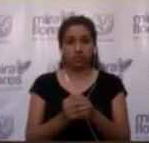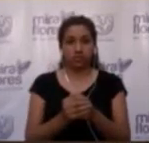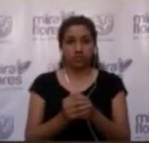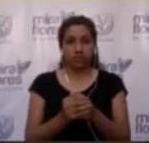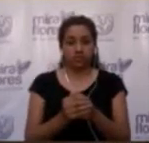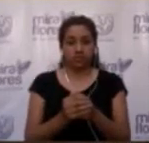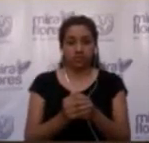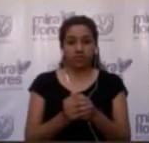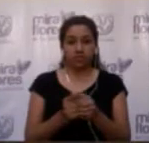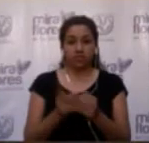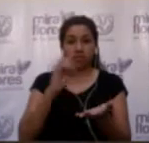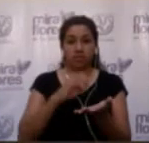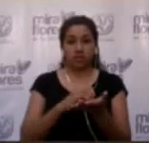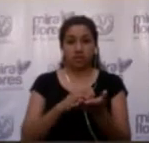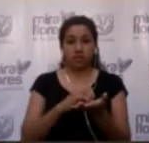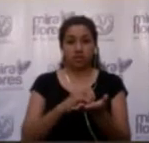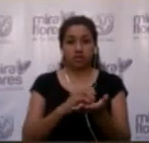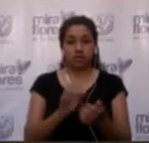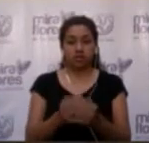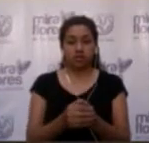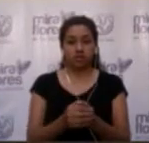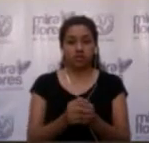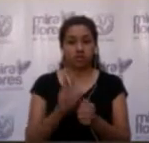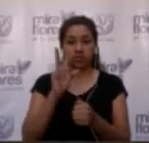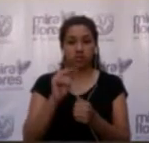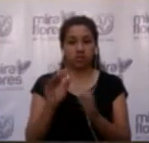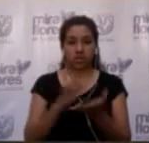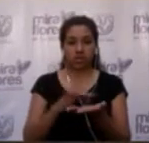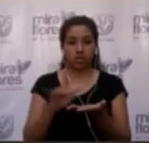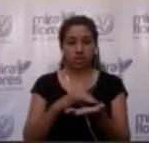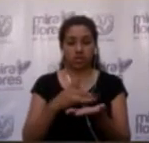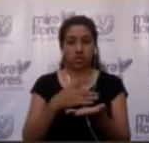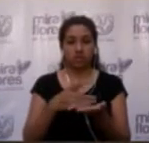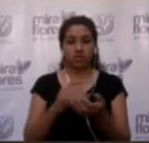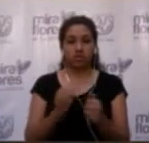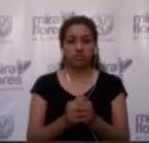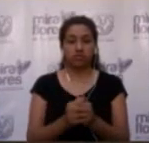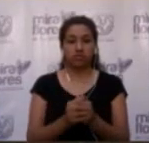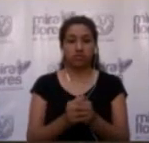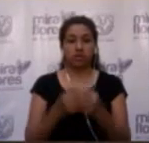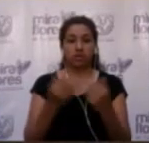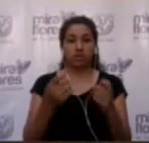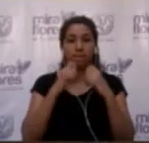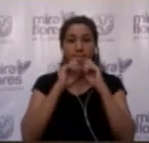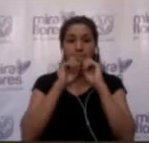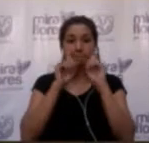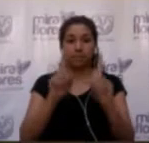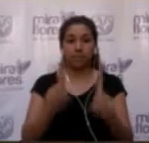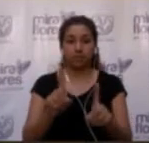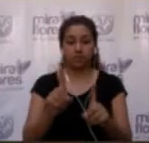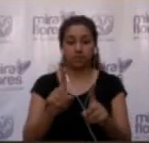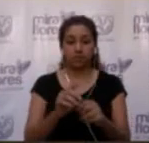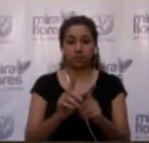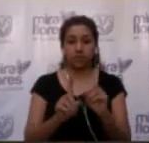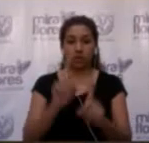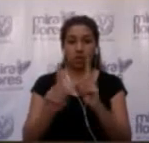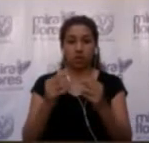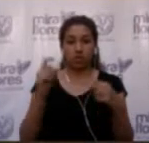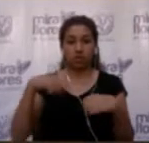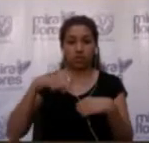¿Tenemos algo más en despacho o no? No, señor alcalde. No habiendo más temas en despacho, pregunto si hay algún pedido